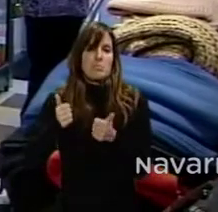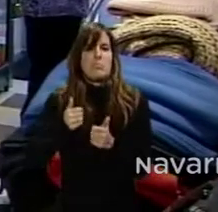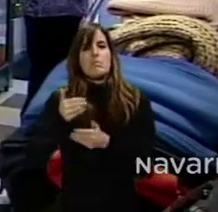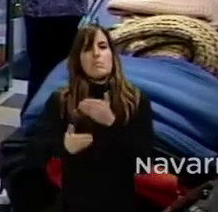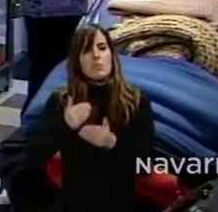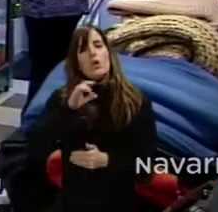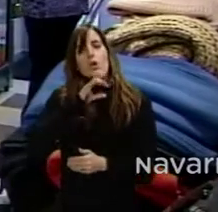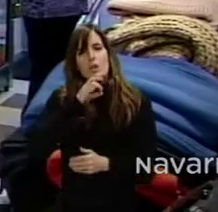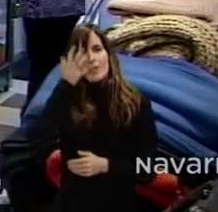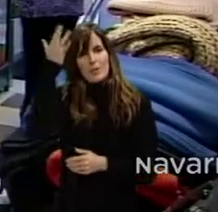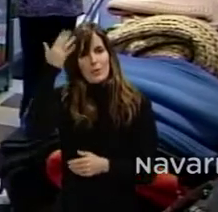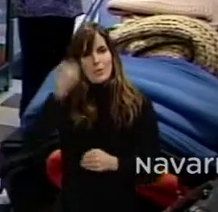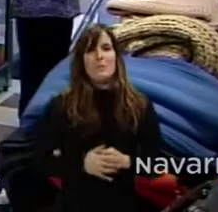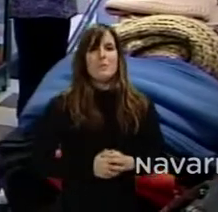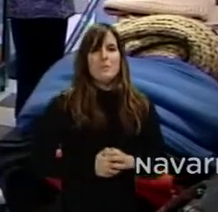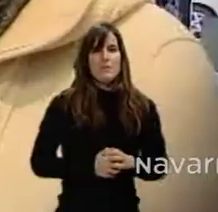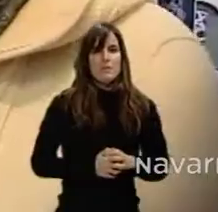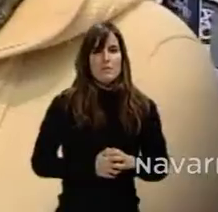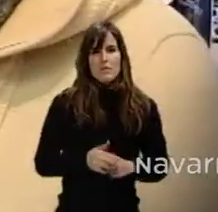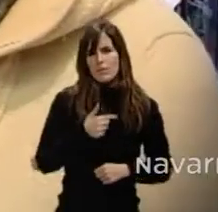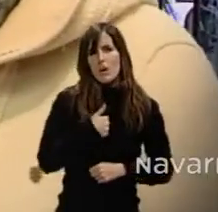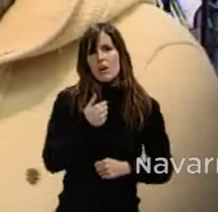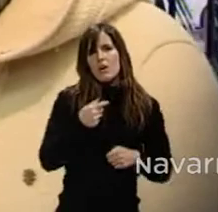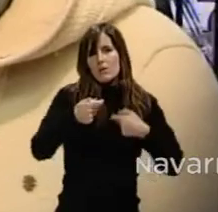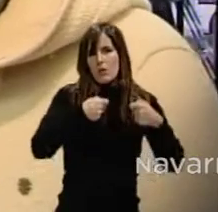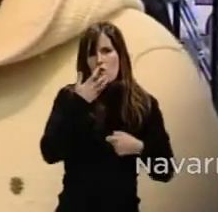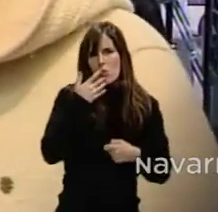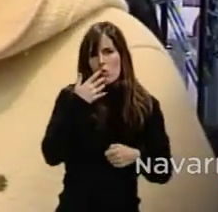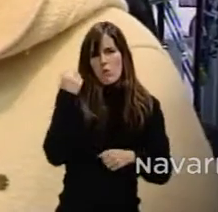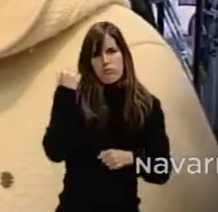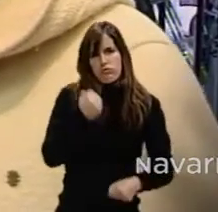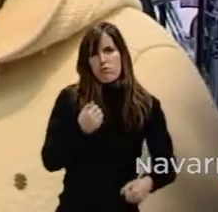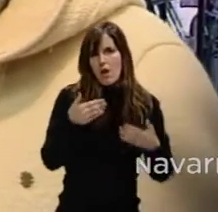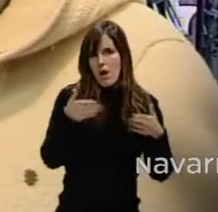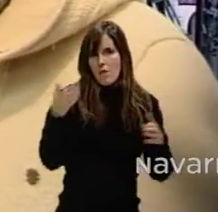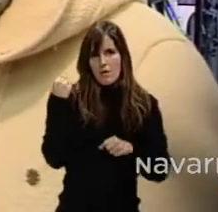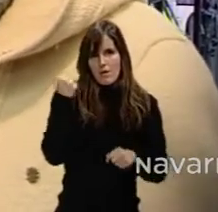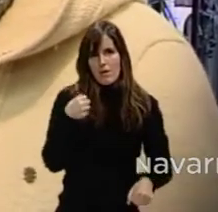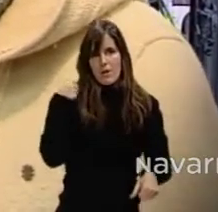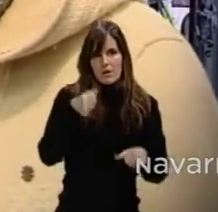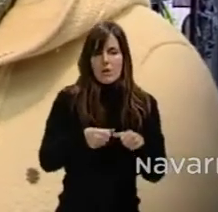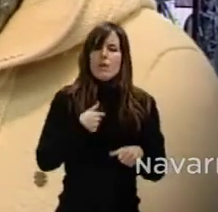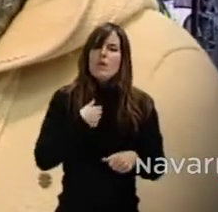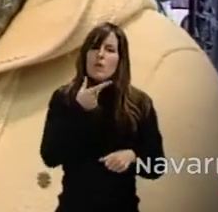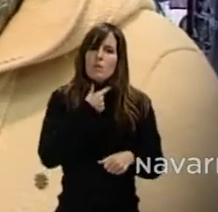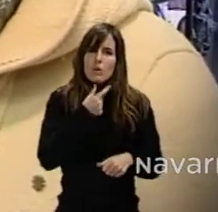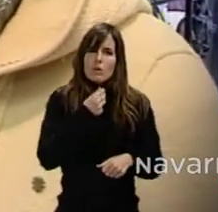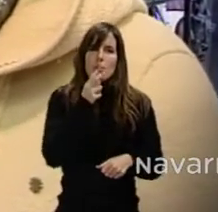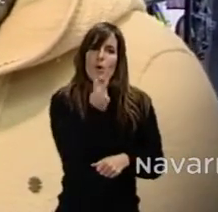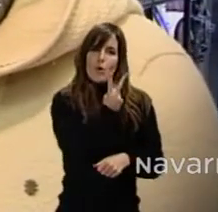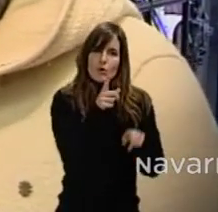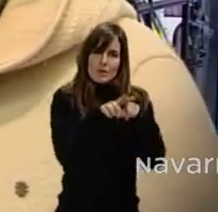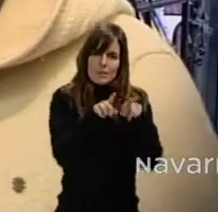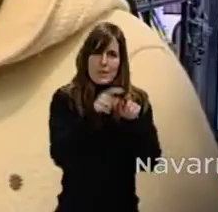contentas y muy ilusionadas. Bueno, pues prácticamente desde que se abrió, prácticamente, y luego como es la atención que tengo tan buena de las dos